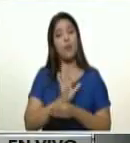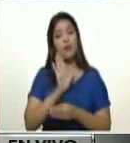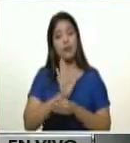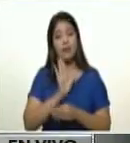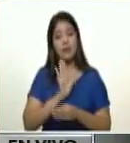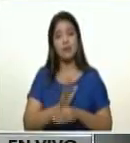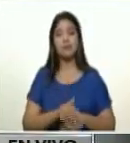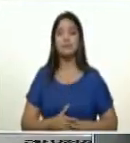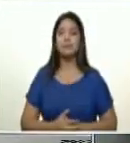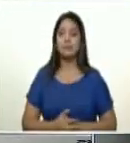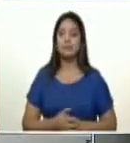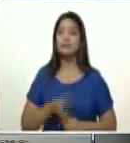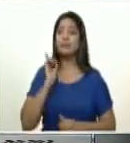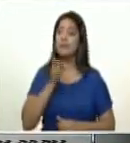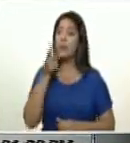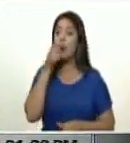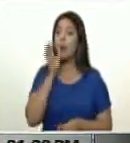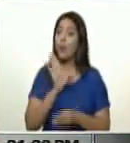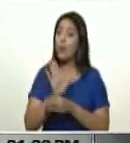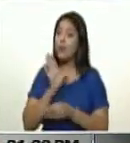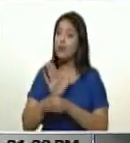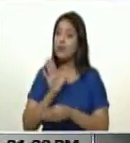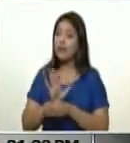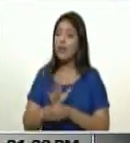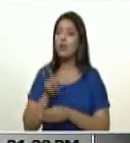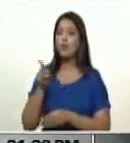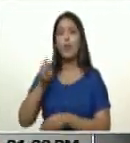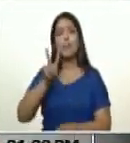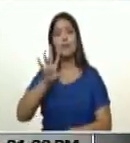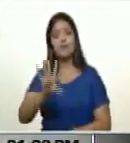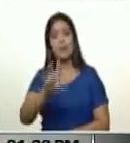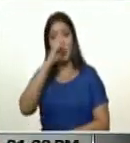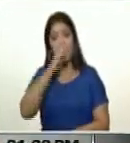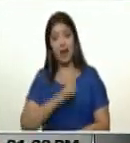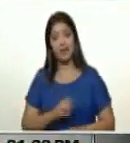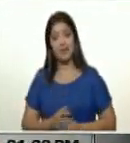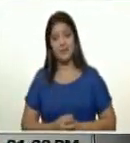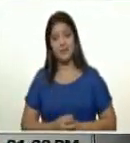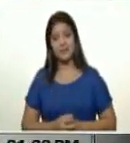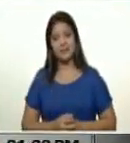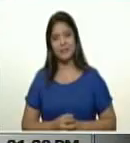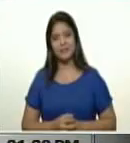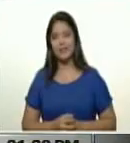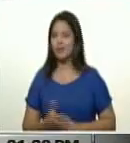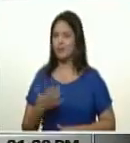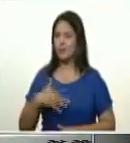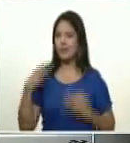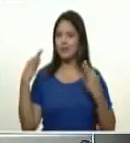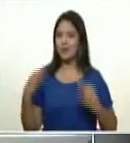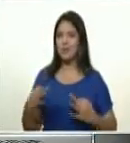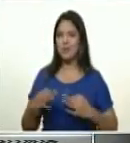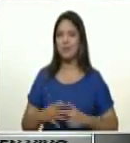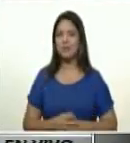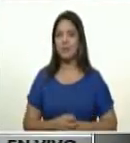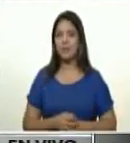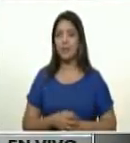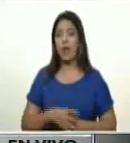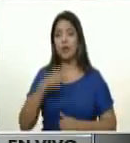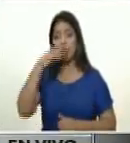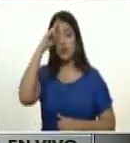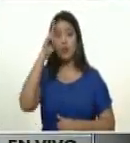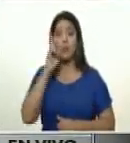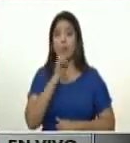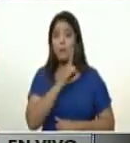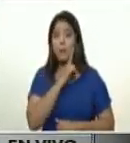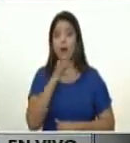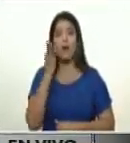haciendo. Sí. Cuidarlo. Uno tiene que cuidar, como tú, 25 años. Sí. Yo estoy seguro que tu padre